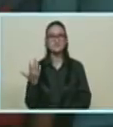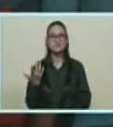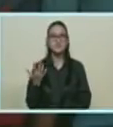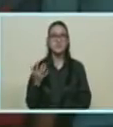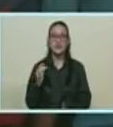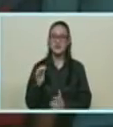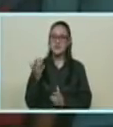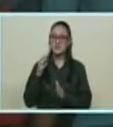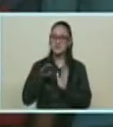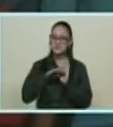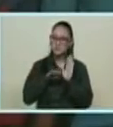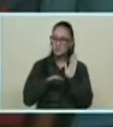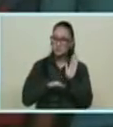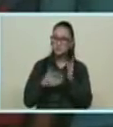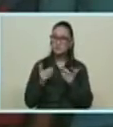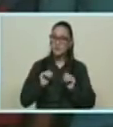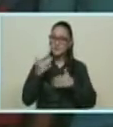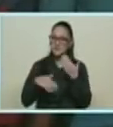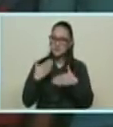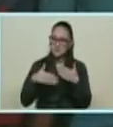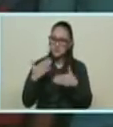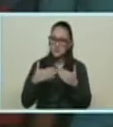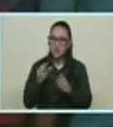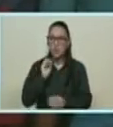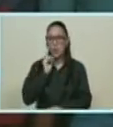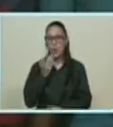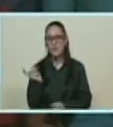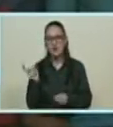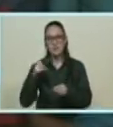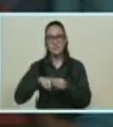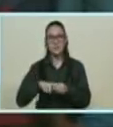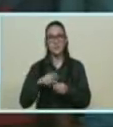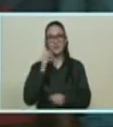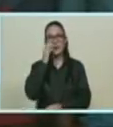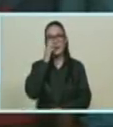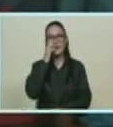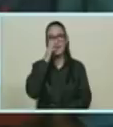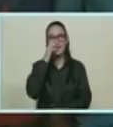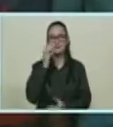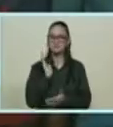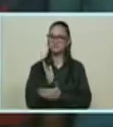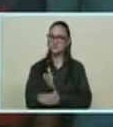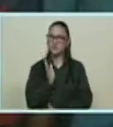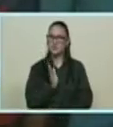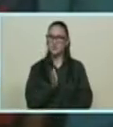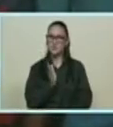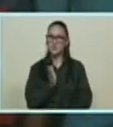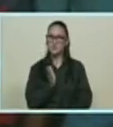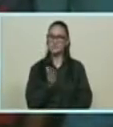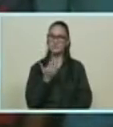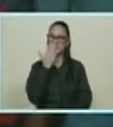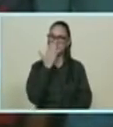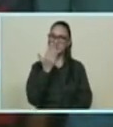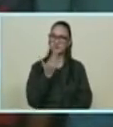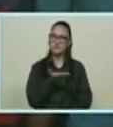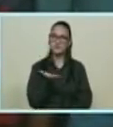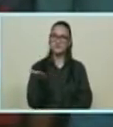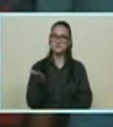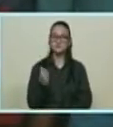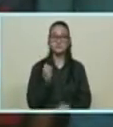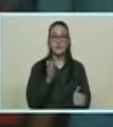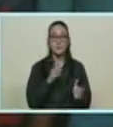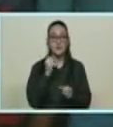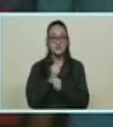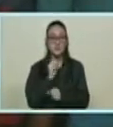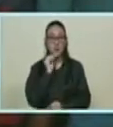leninistas para apalancar la producción con nuestra juventud y, bueno, por supuesto, estar firme ante usted. El plan Chamba